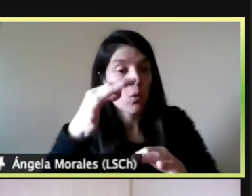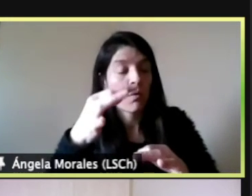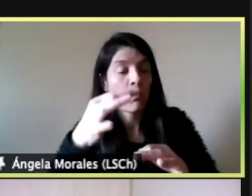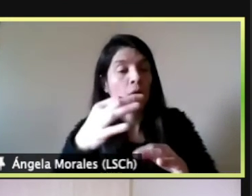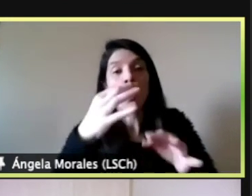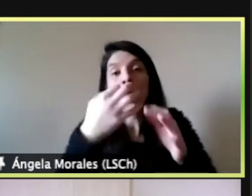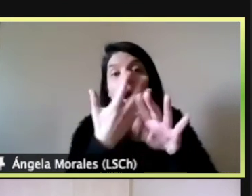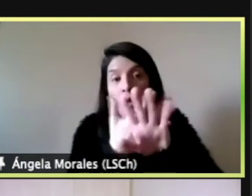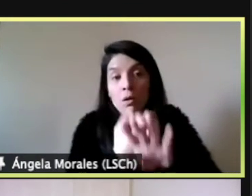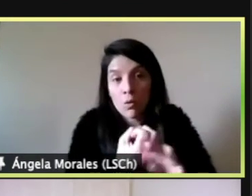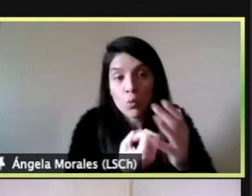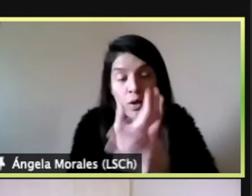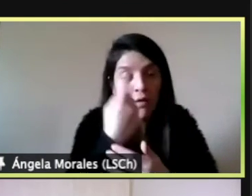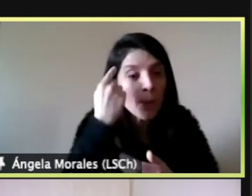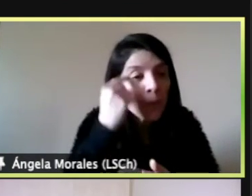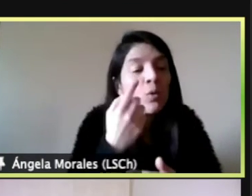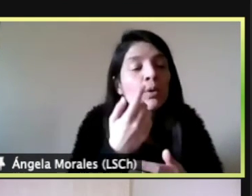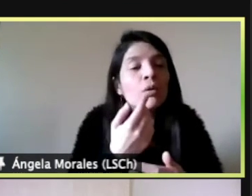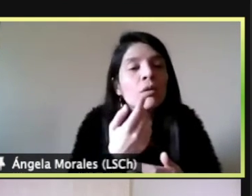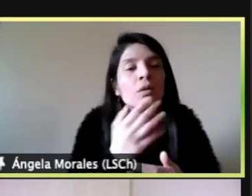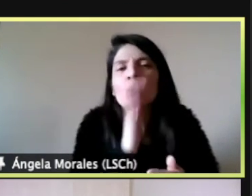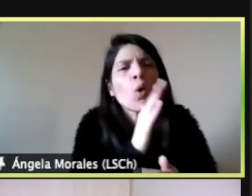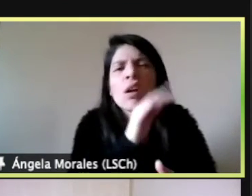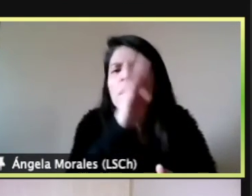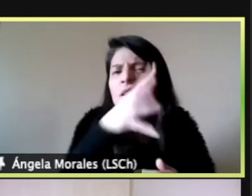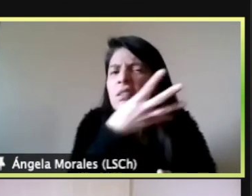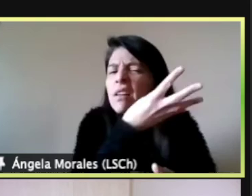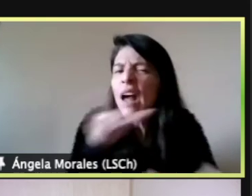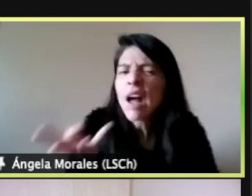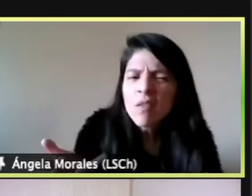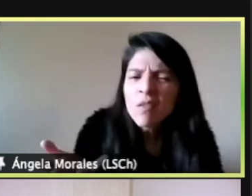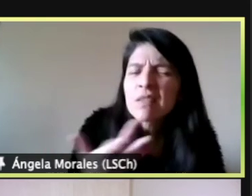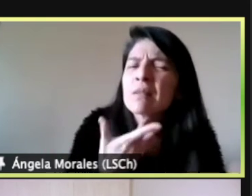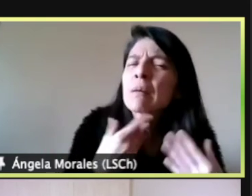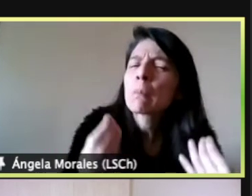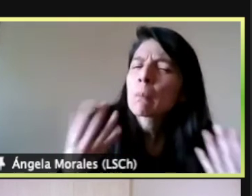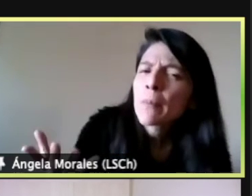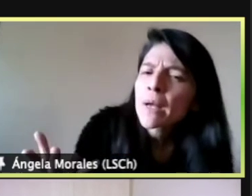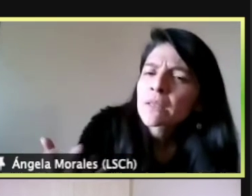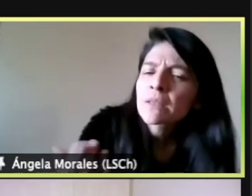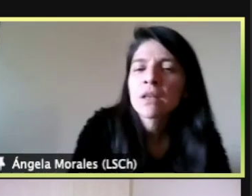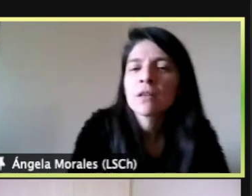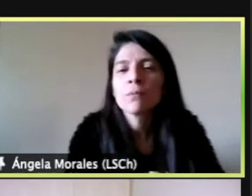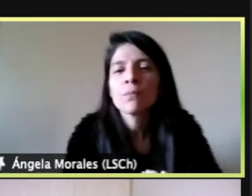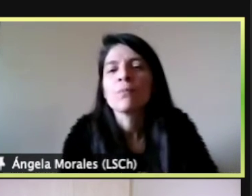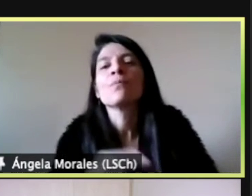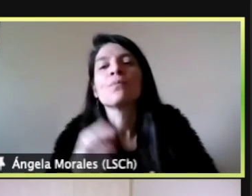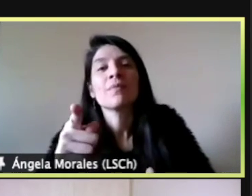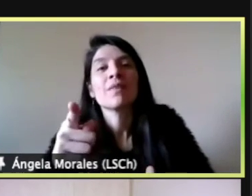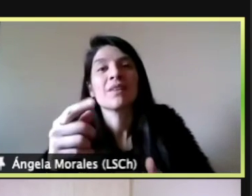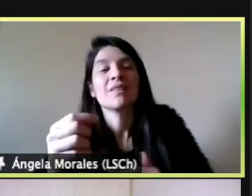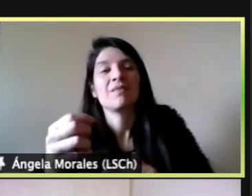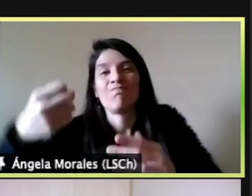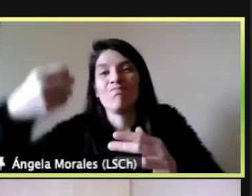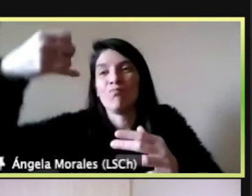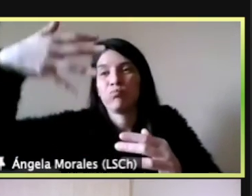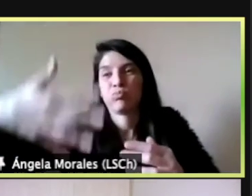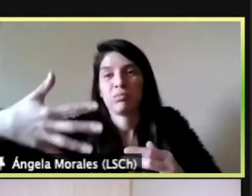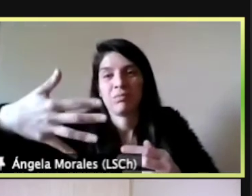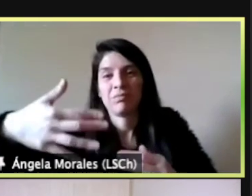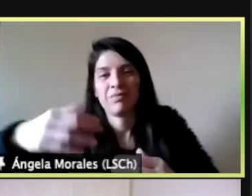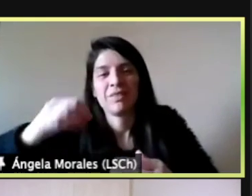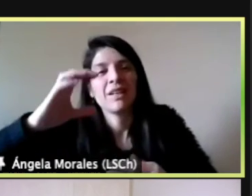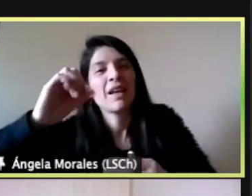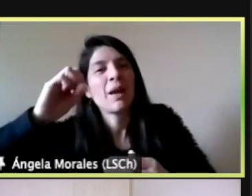veo ninguna tabla. Ah, ¿qué es lo que pasa? Es que yo acá se me abre este campo, que es un campo de búsqueda en donde